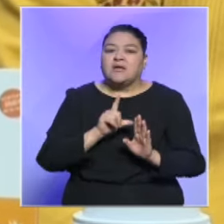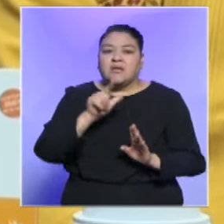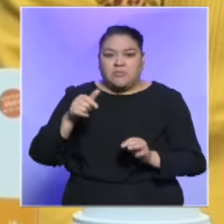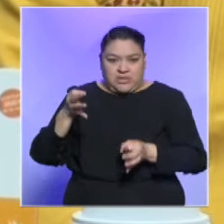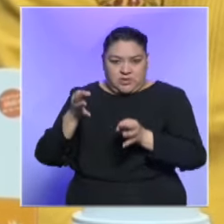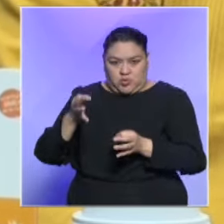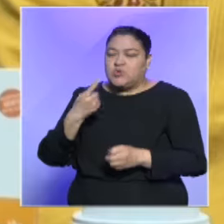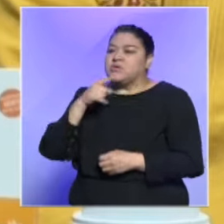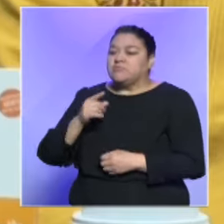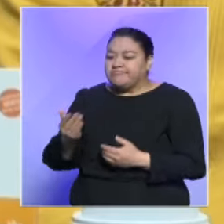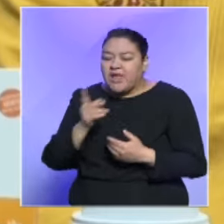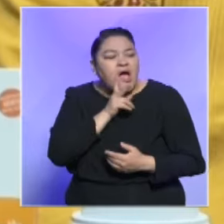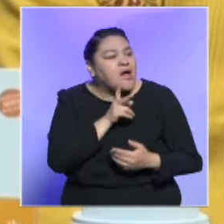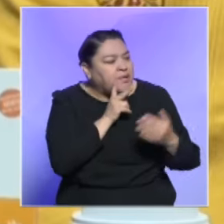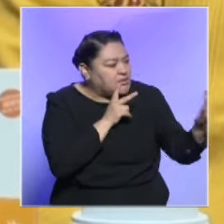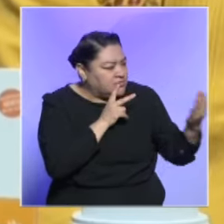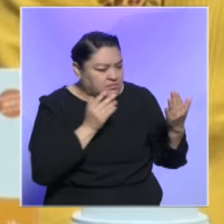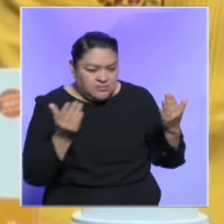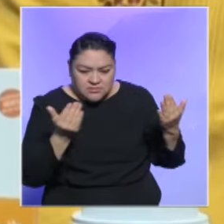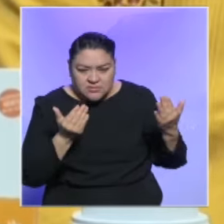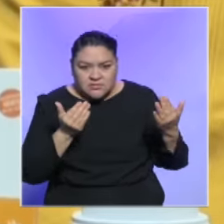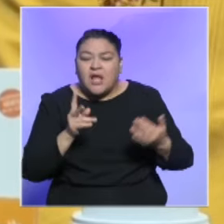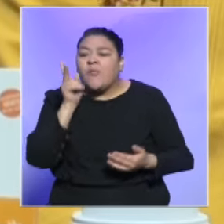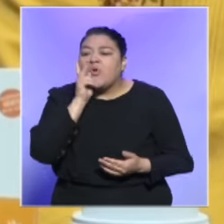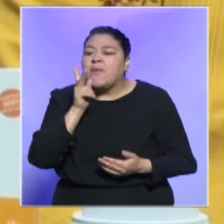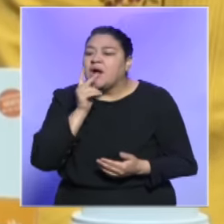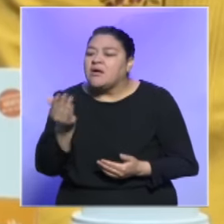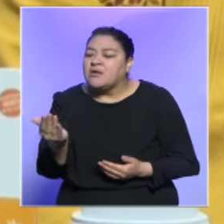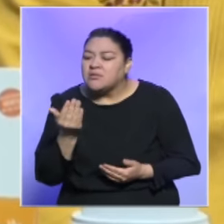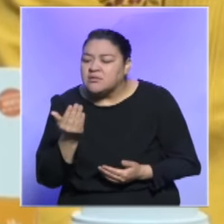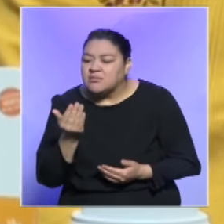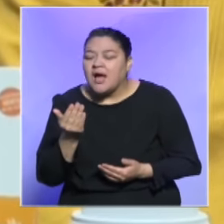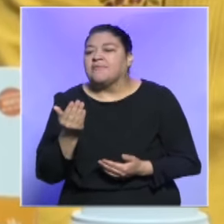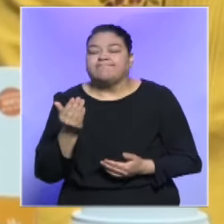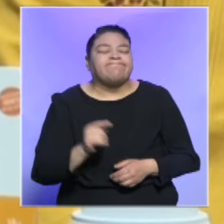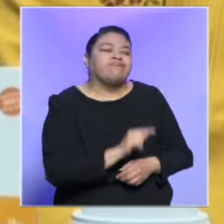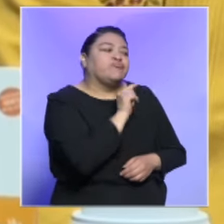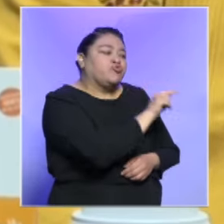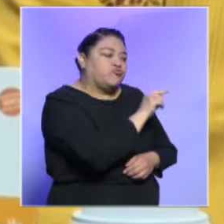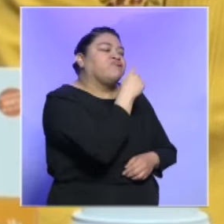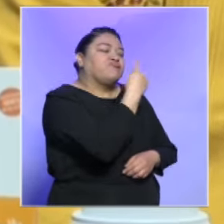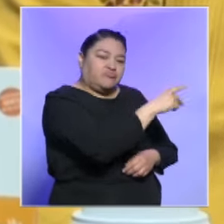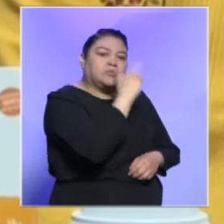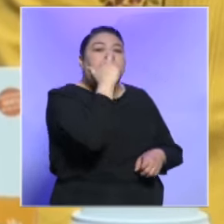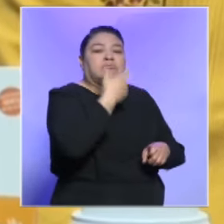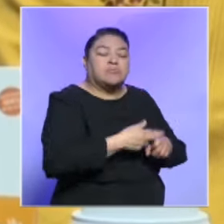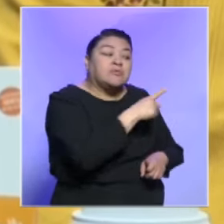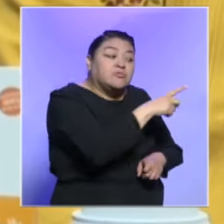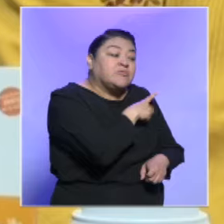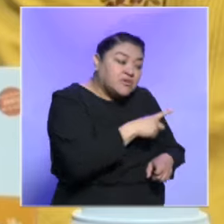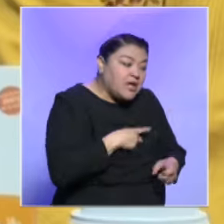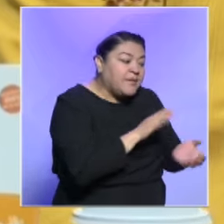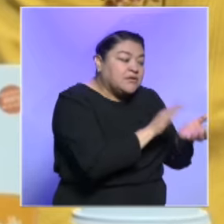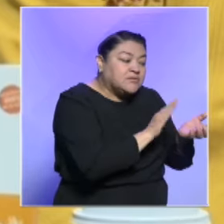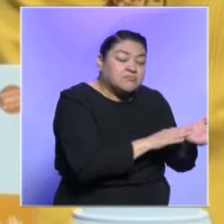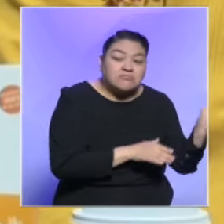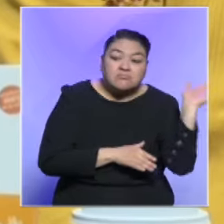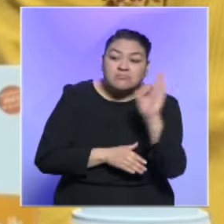que hace es jugar con esta figura de la carga dinámica de la prueba, señalando que era la autoridad la que tenía la obligación de demostrar